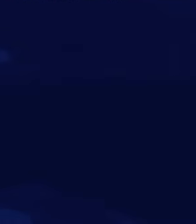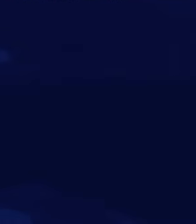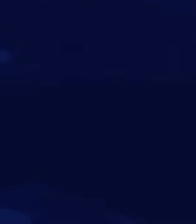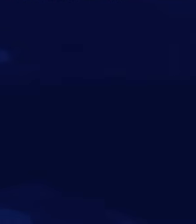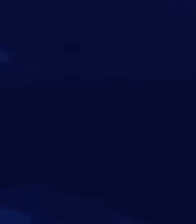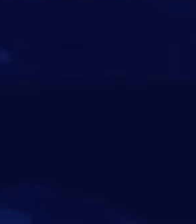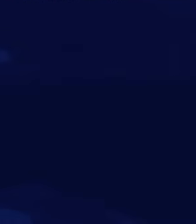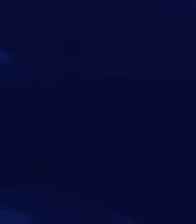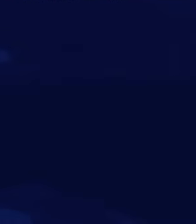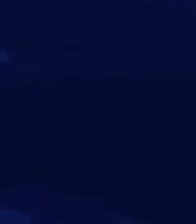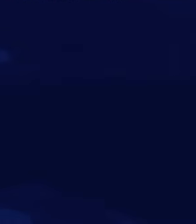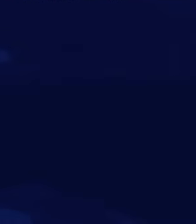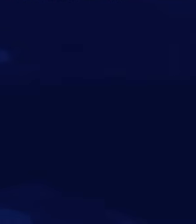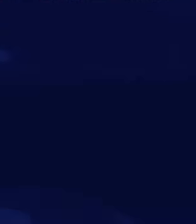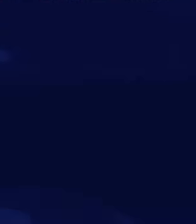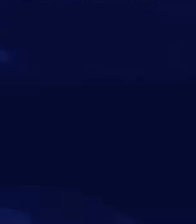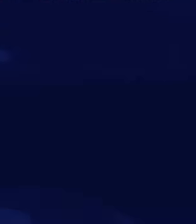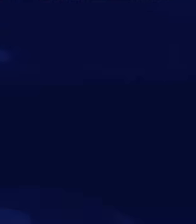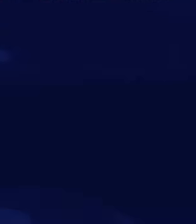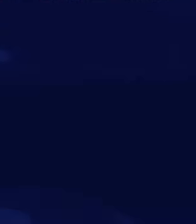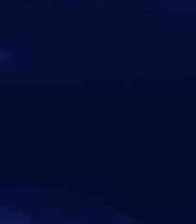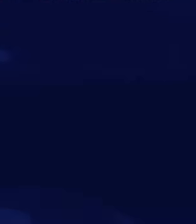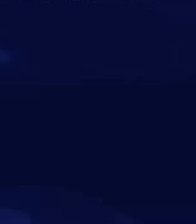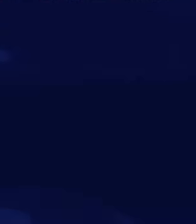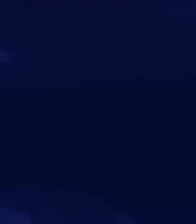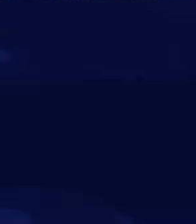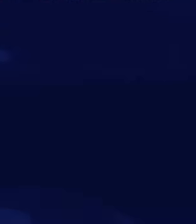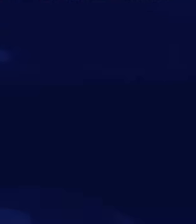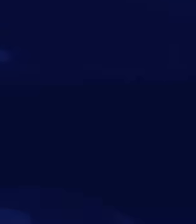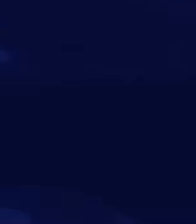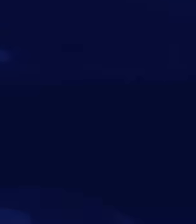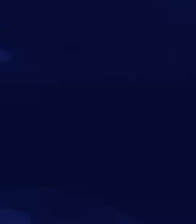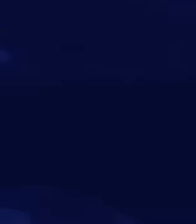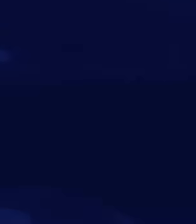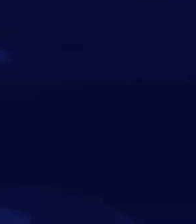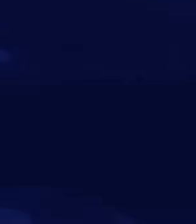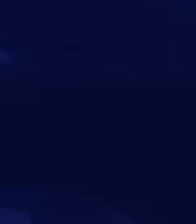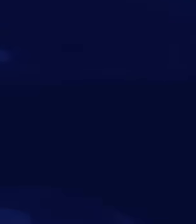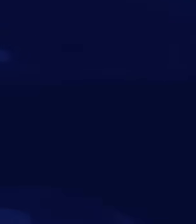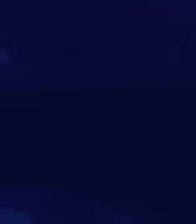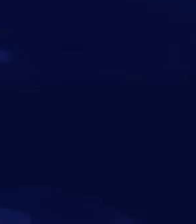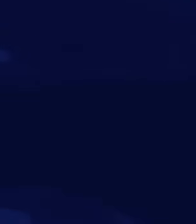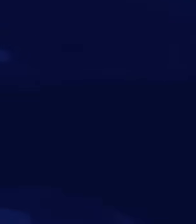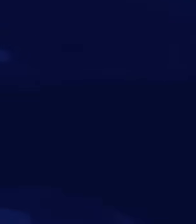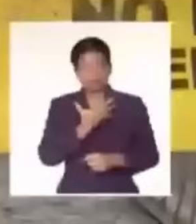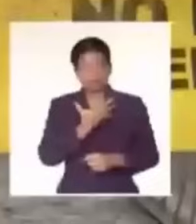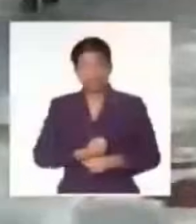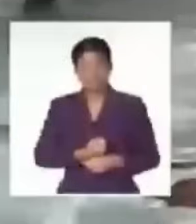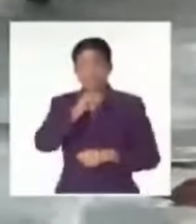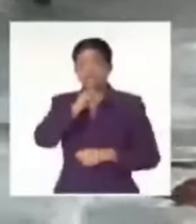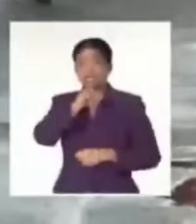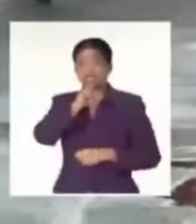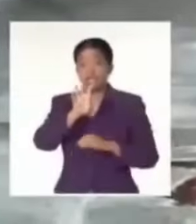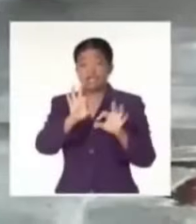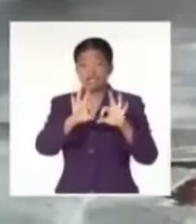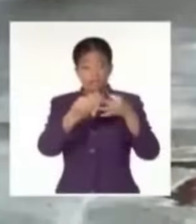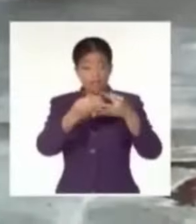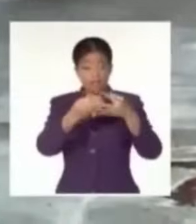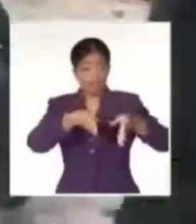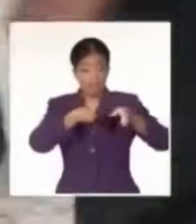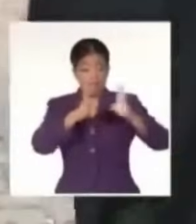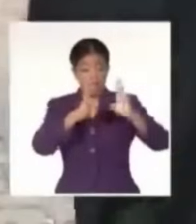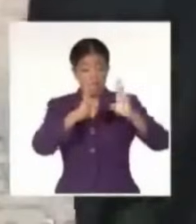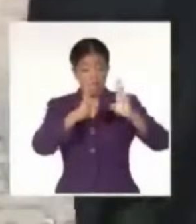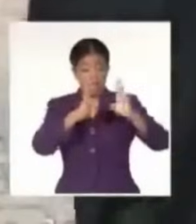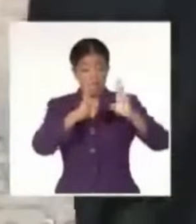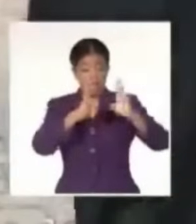mentira y después vemos el testimonio en tiempo real de la persona que está allí el derrumbe reciben las primeras atenciones en